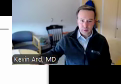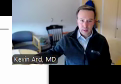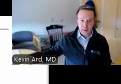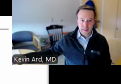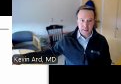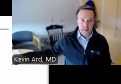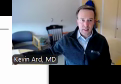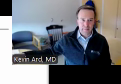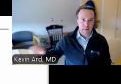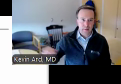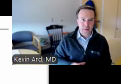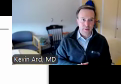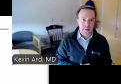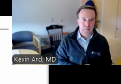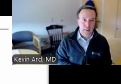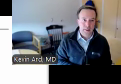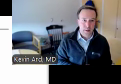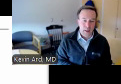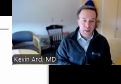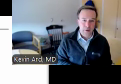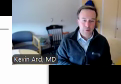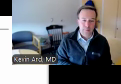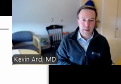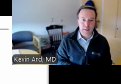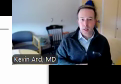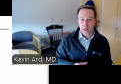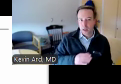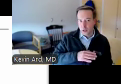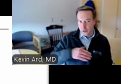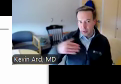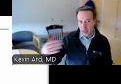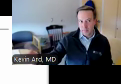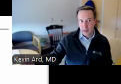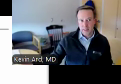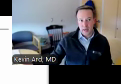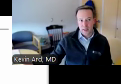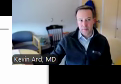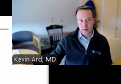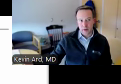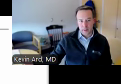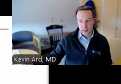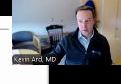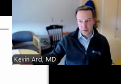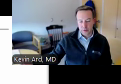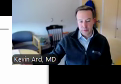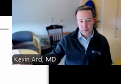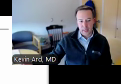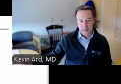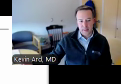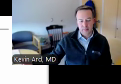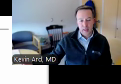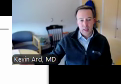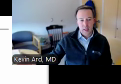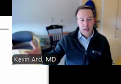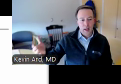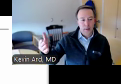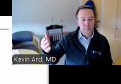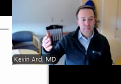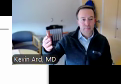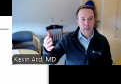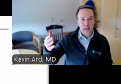tenga una pareja con VIH y que no saben si han suprimido el tratamiento de VIH, el PrEP, entonces es algo